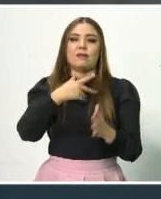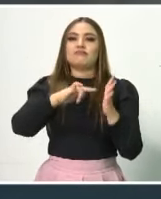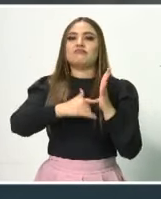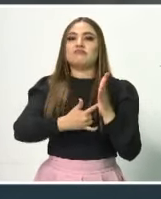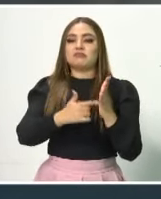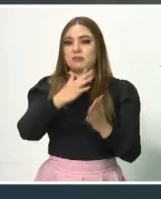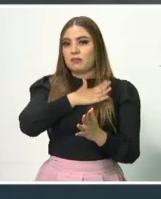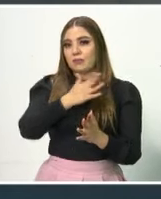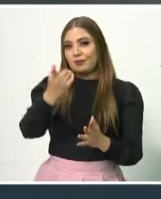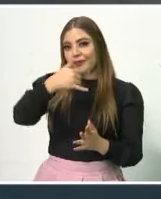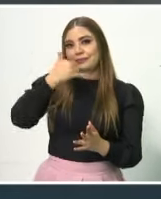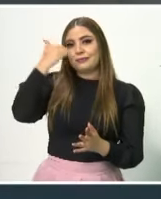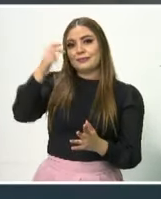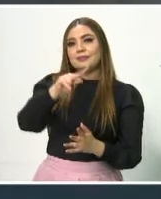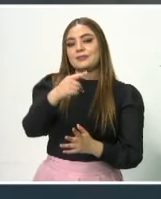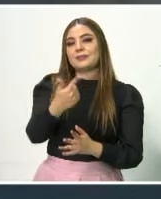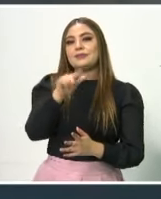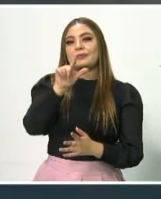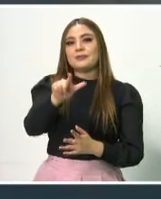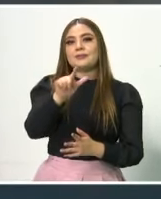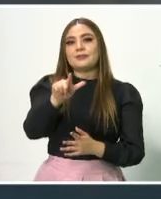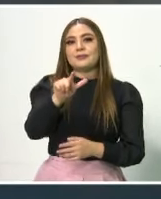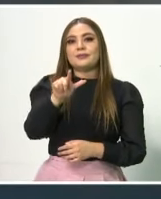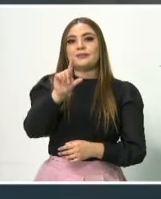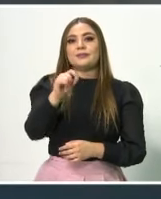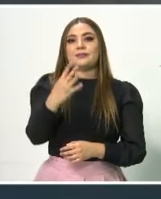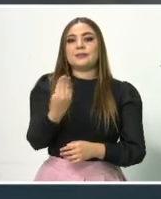estudio. Llámanos al